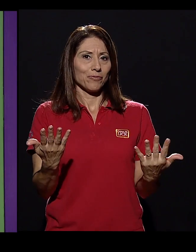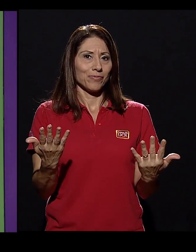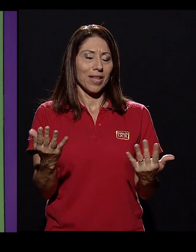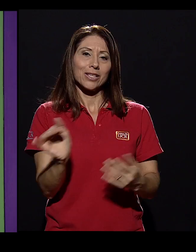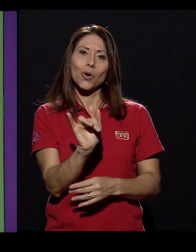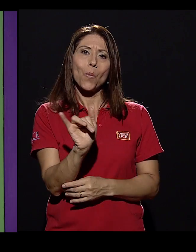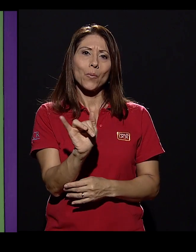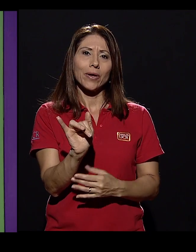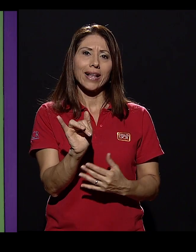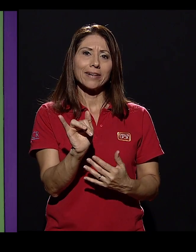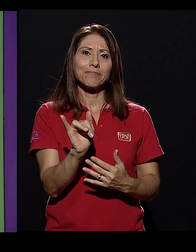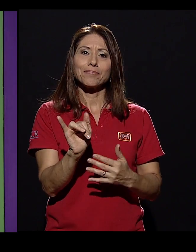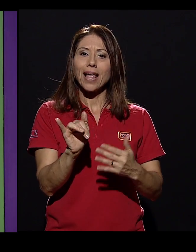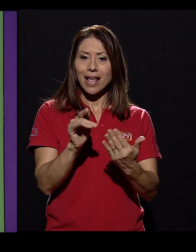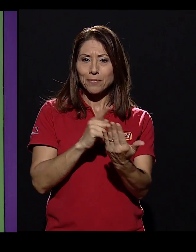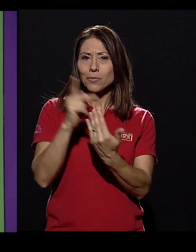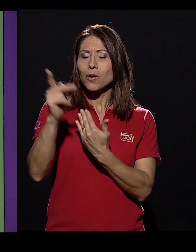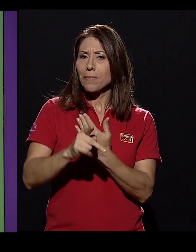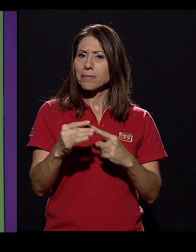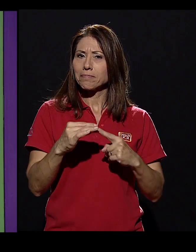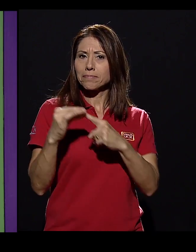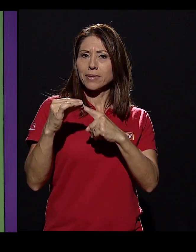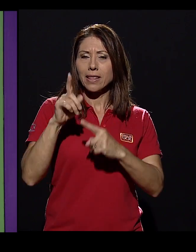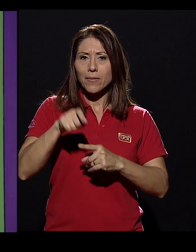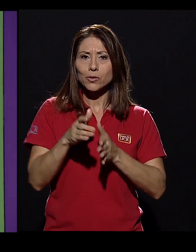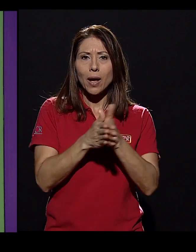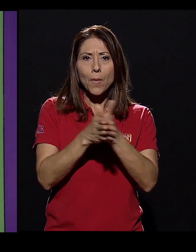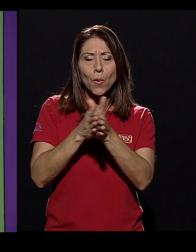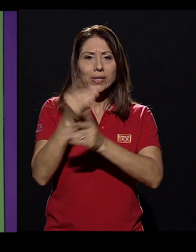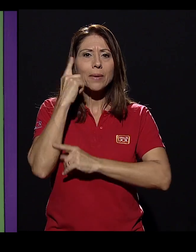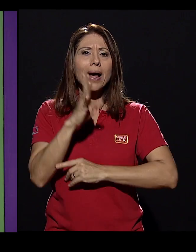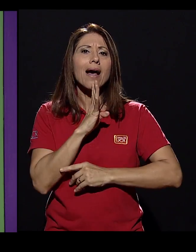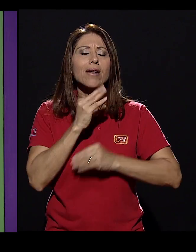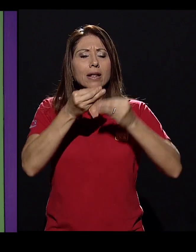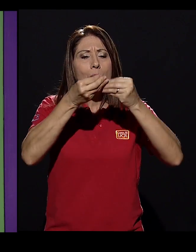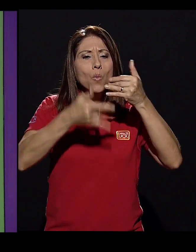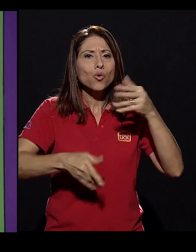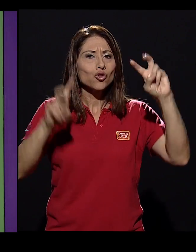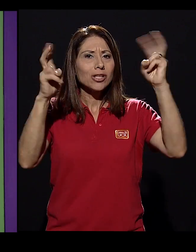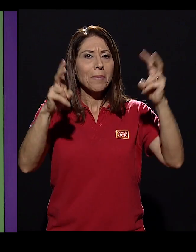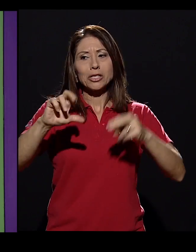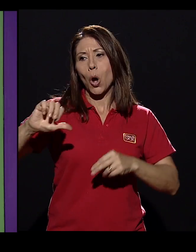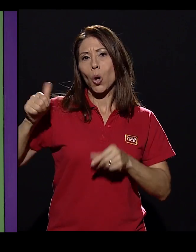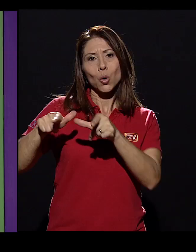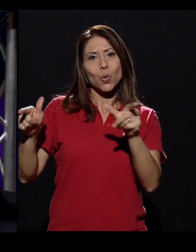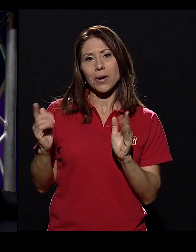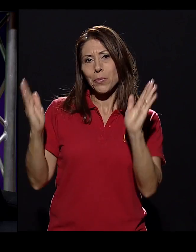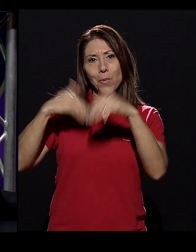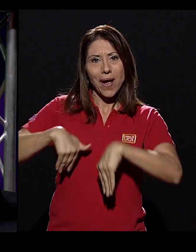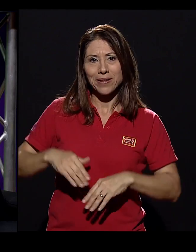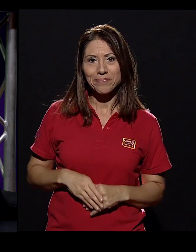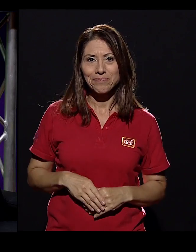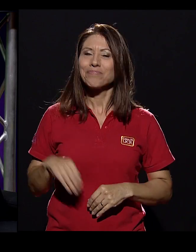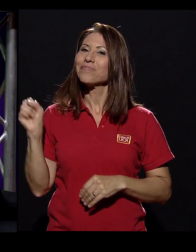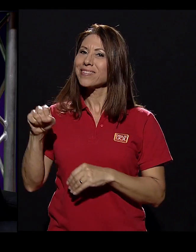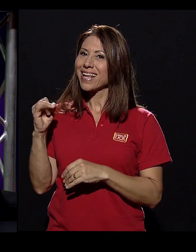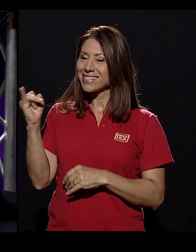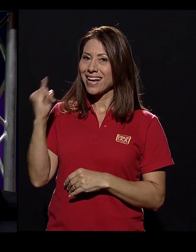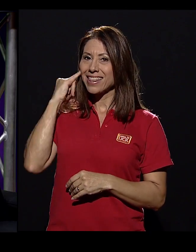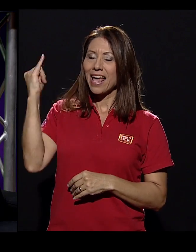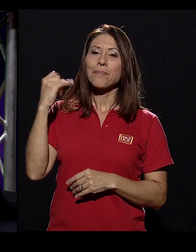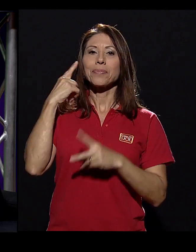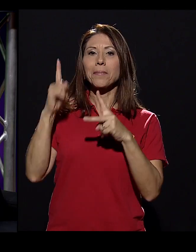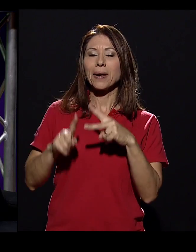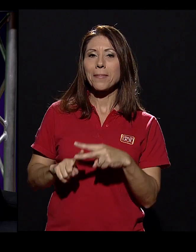bueno, es como el espacio clave que tenemos que aprovechar para hablar de muchos temas que no hay otro lugar en que se hable. Así es, esa es la idea. Erika,